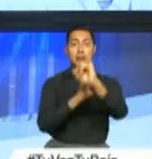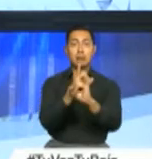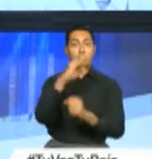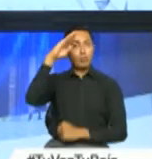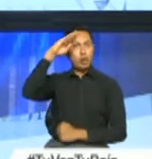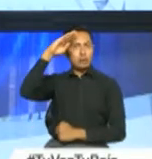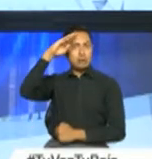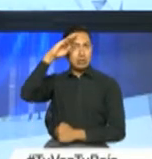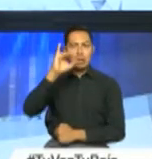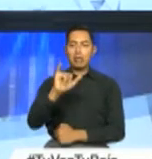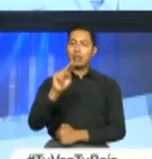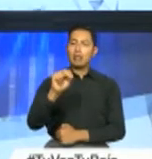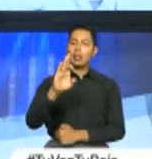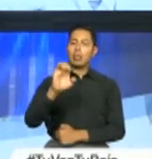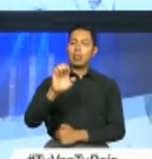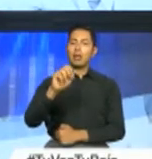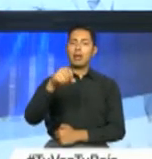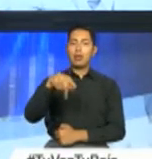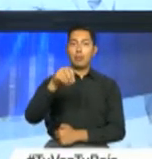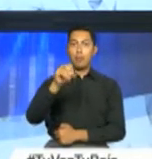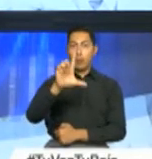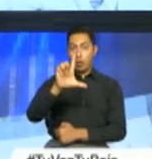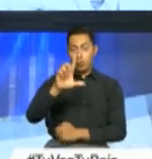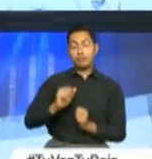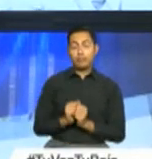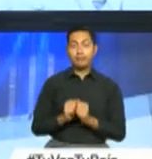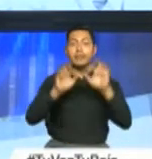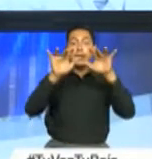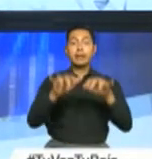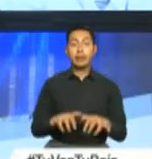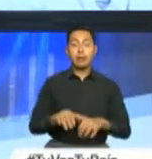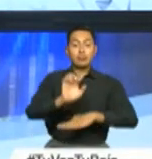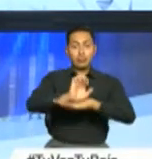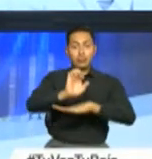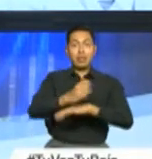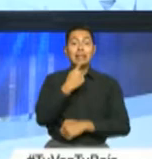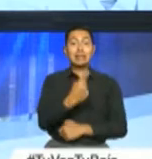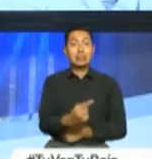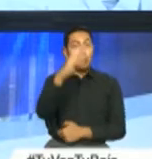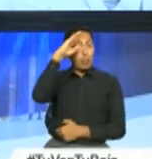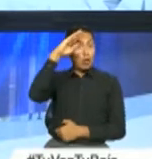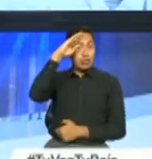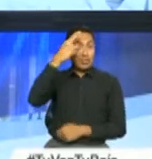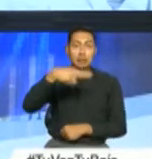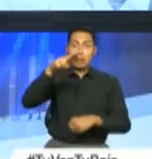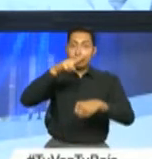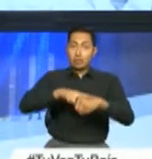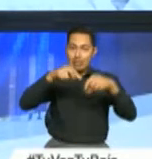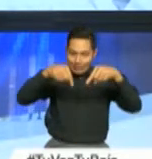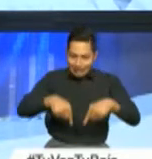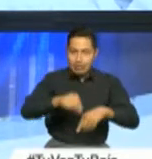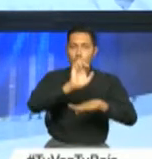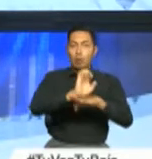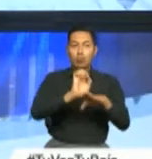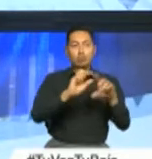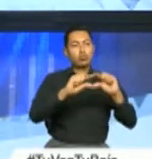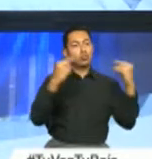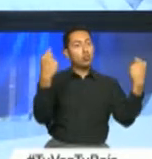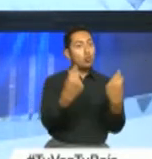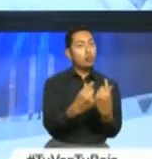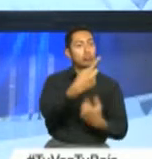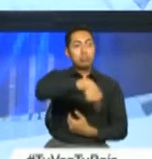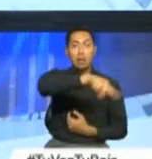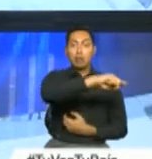Criminal, Interpol. En la cita, el secretario de Estado confirmó que la Policía Nacional del Ecuador está dispuesta a